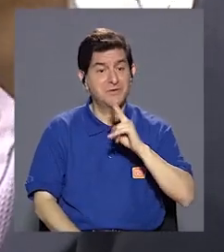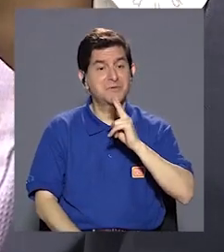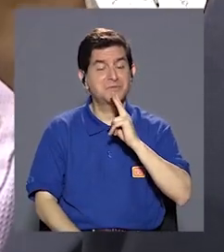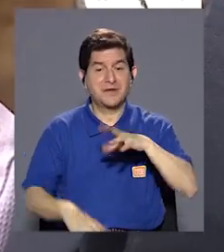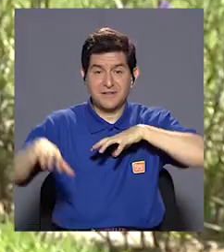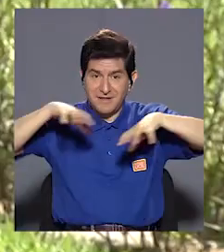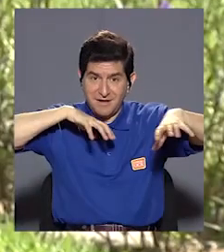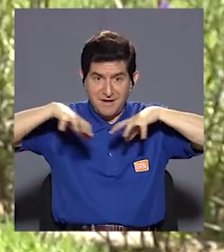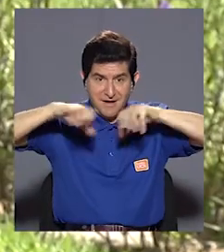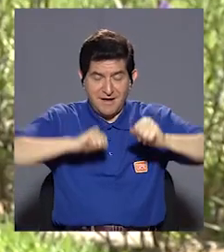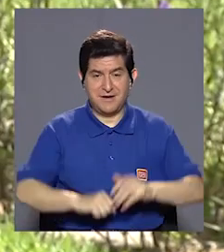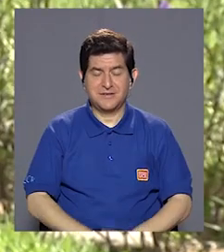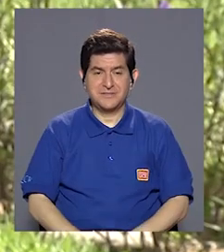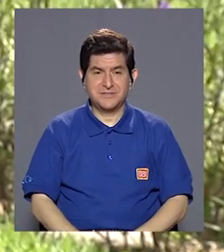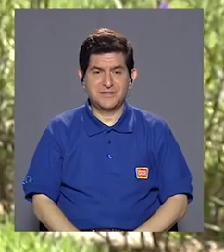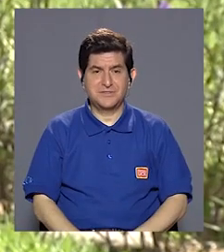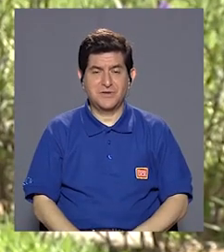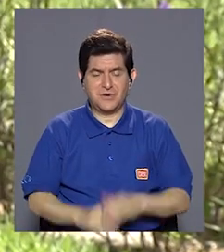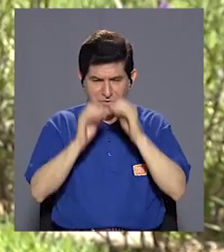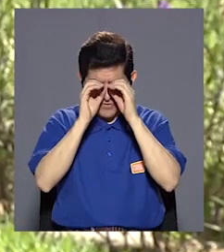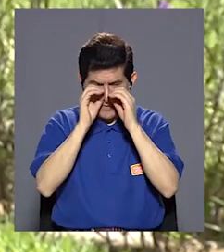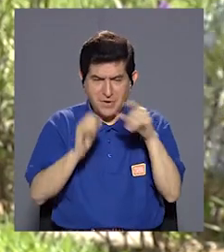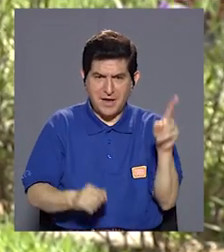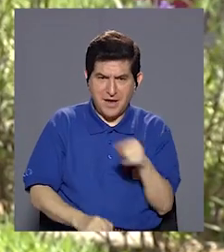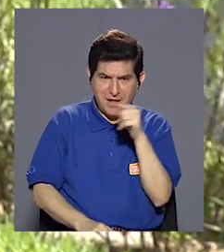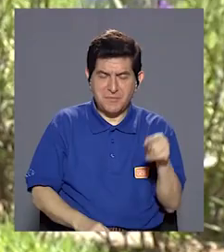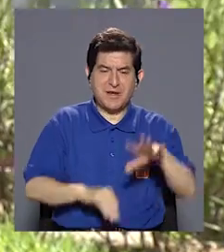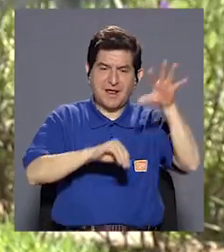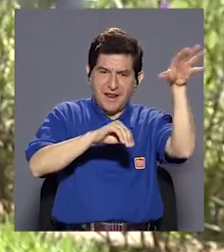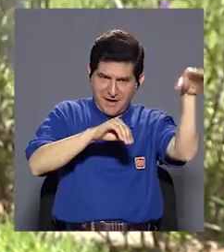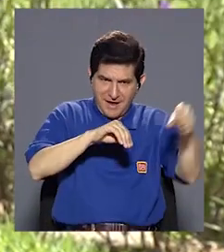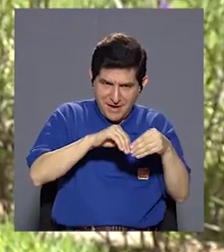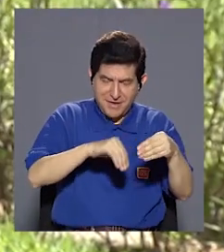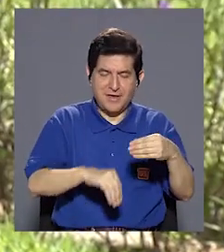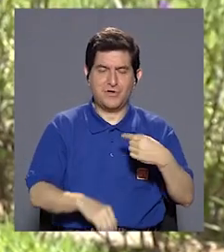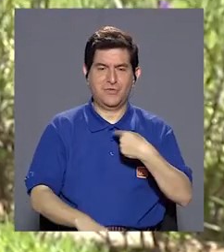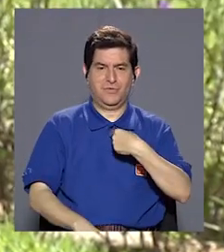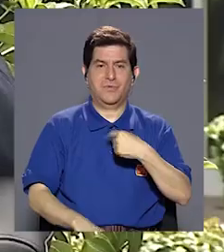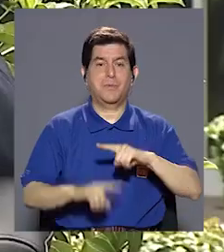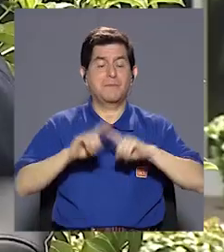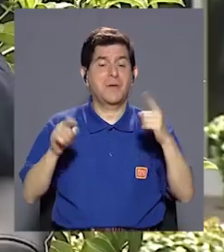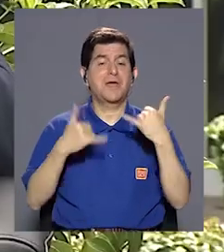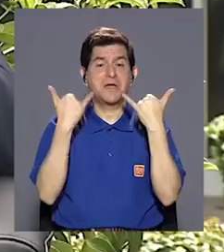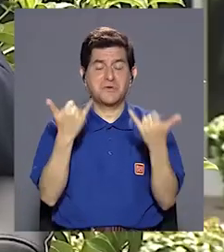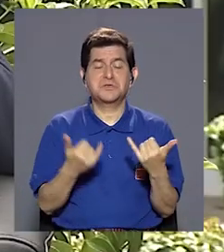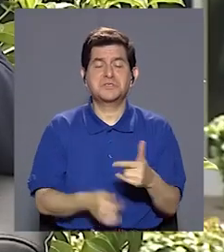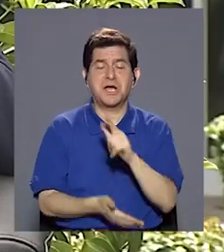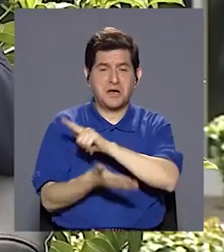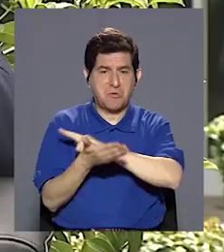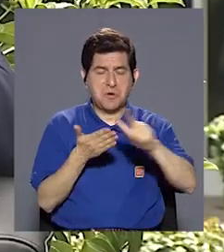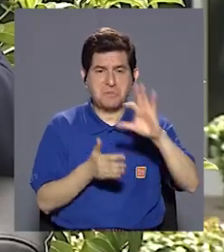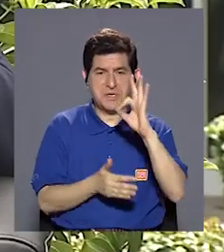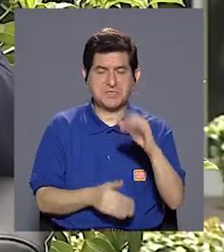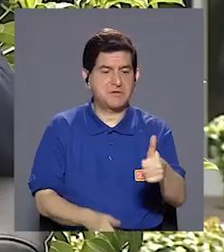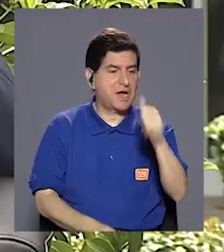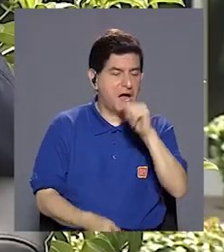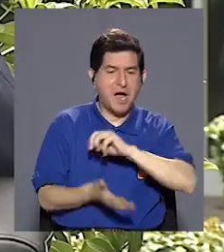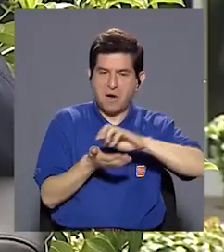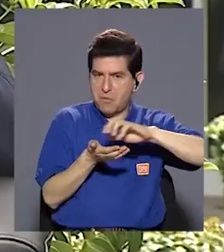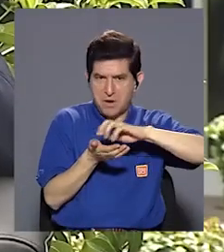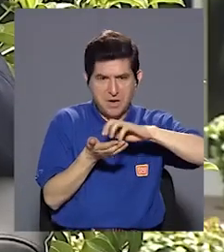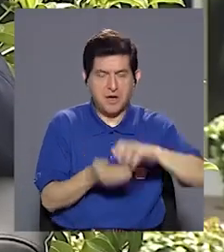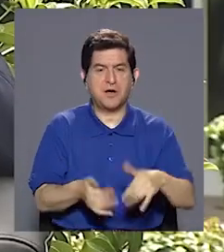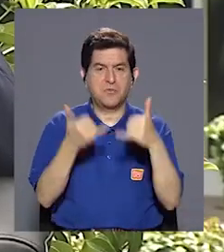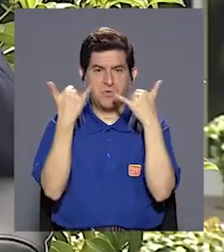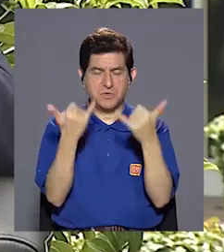yo en realidad la acción en microbicida es un plus, es un agregado que yo estoy teniendo. Pero yo con solamente lavarme bien con agua y